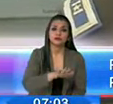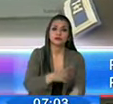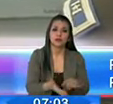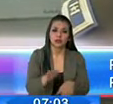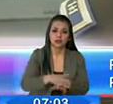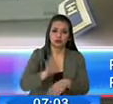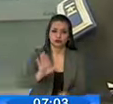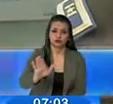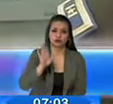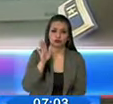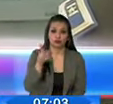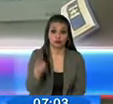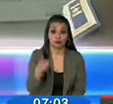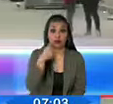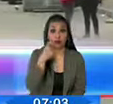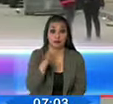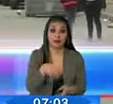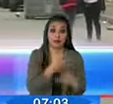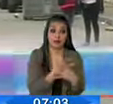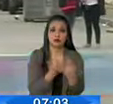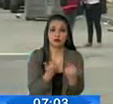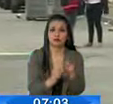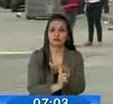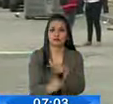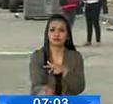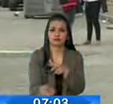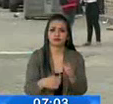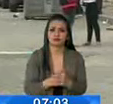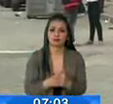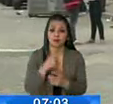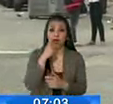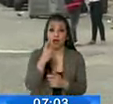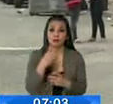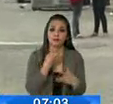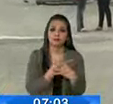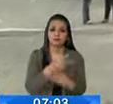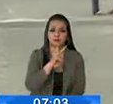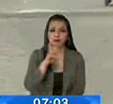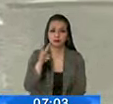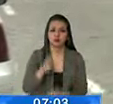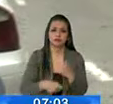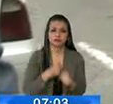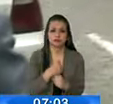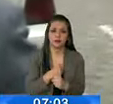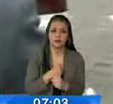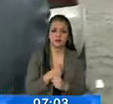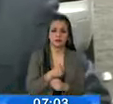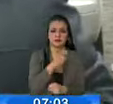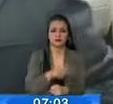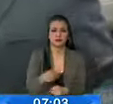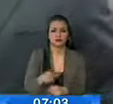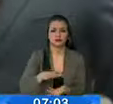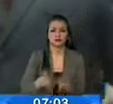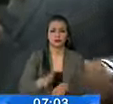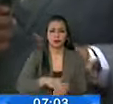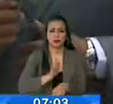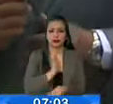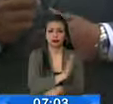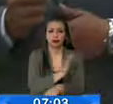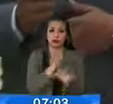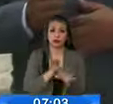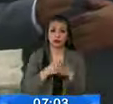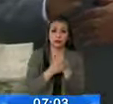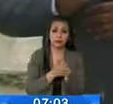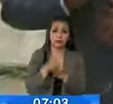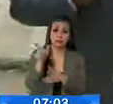unidades policiales tratando de ubicar a esta persona. El PPL estaba sentenciado a 22 años de prisión por el delito de asesinato. Supuestamente aprovechó un descuido